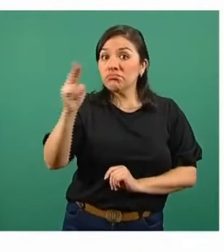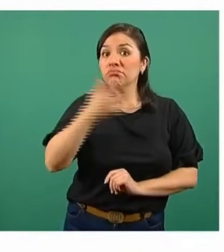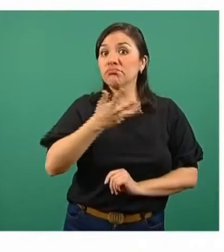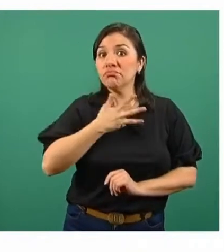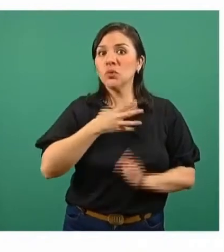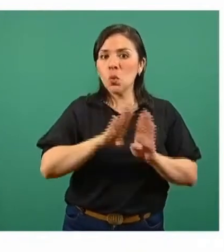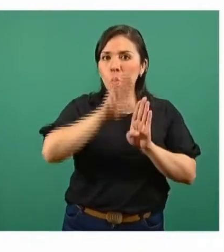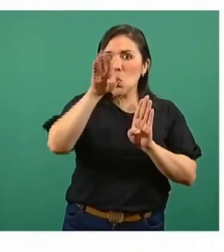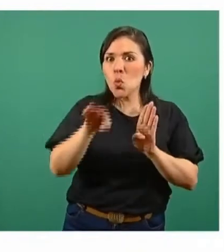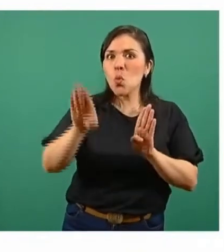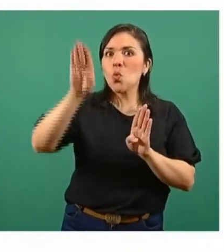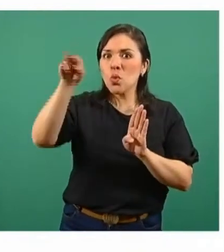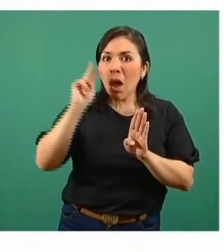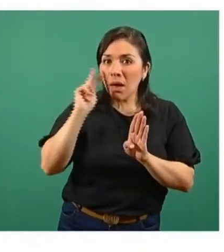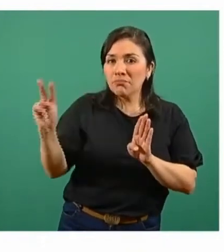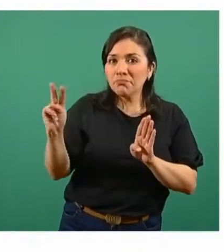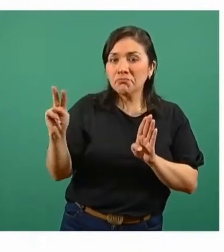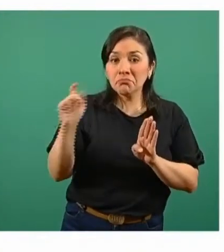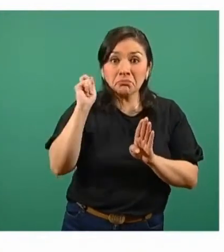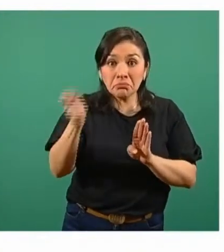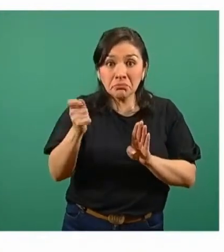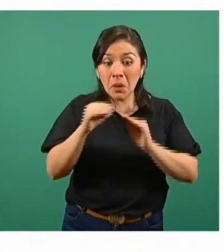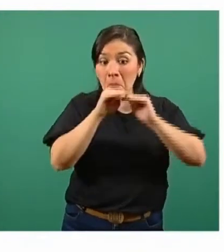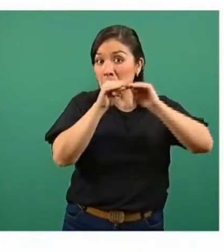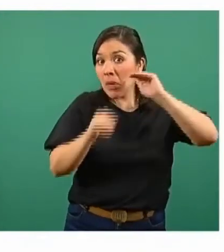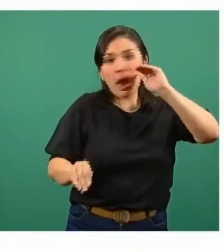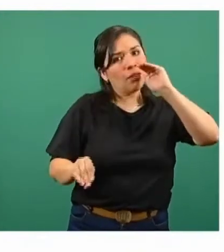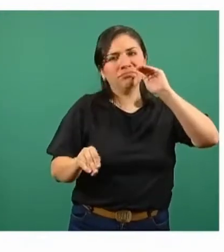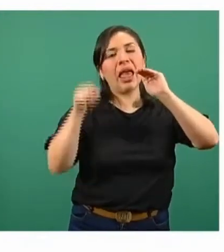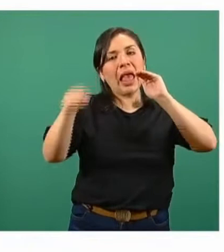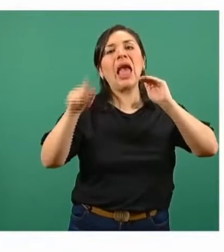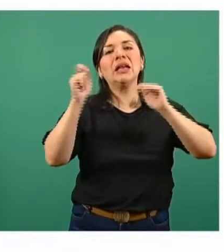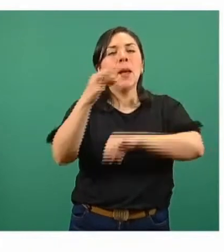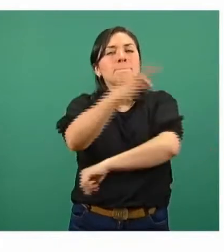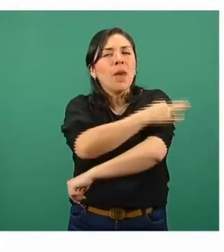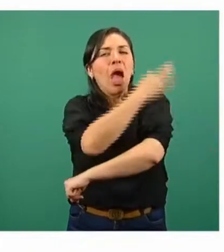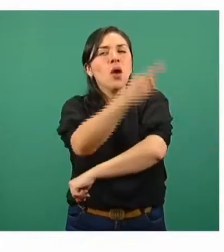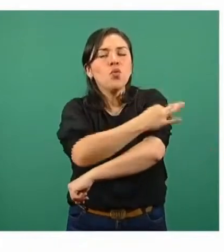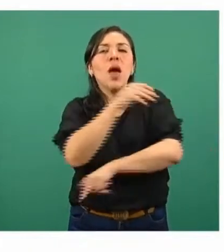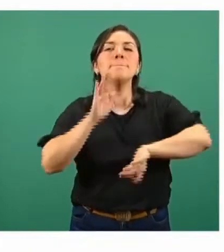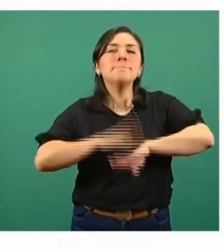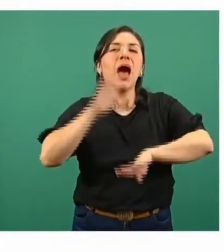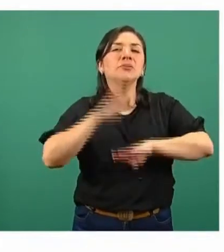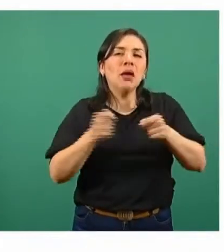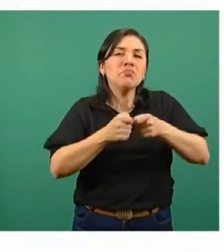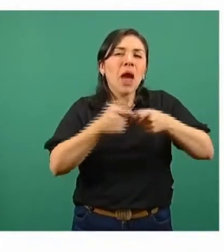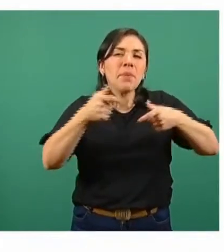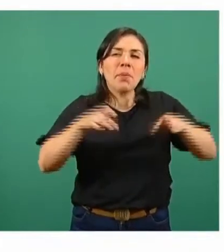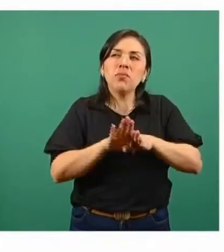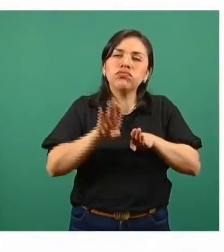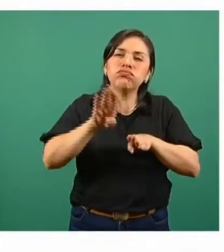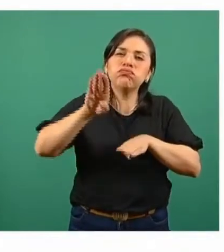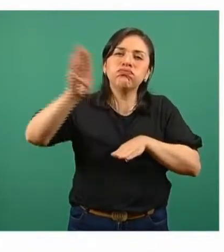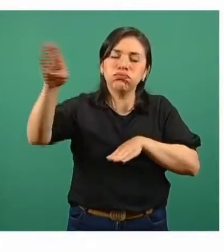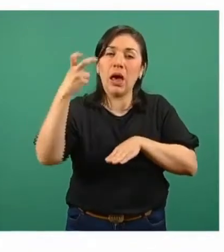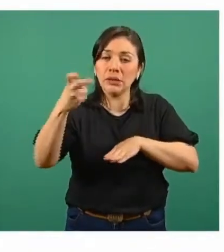una curva que no va a descender. Esta es una curva de dosis acumuladas aplicadas. En total,